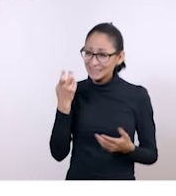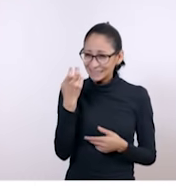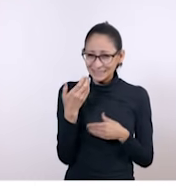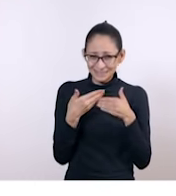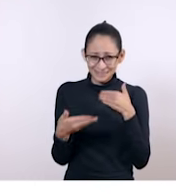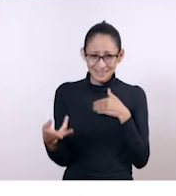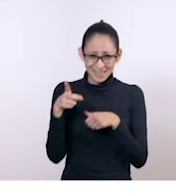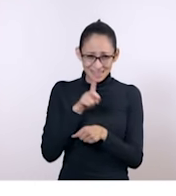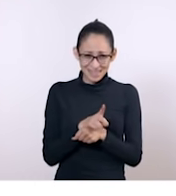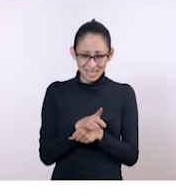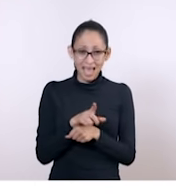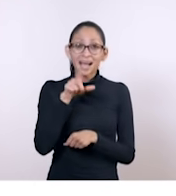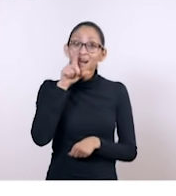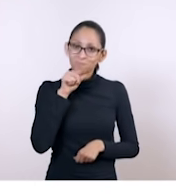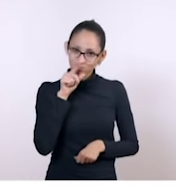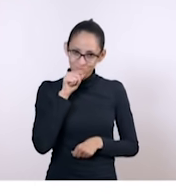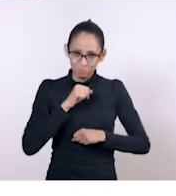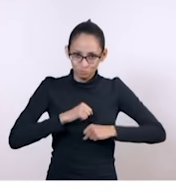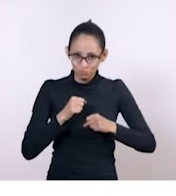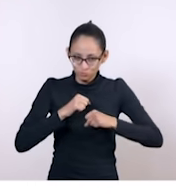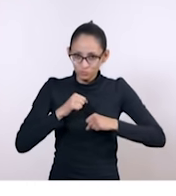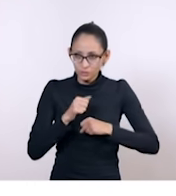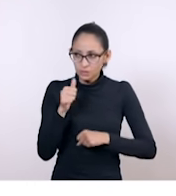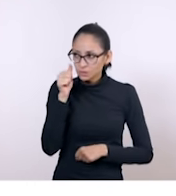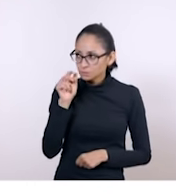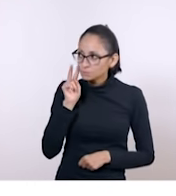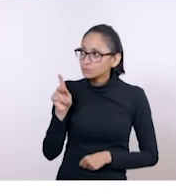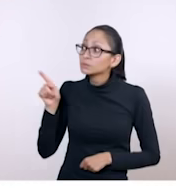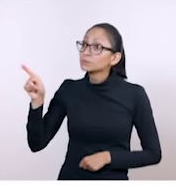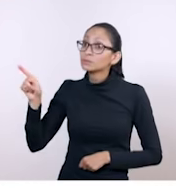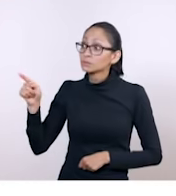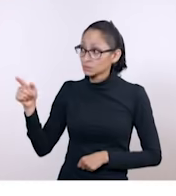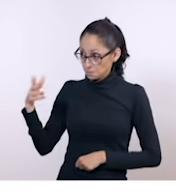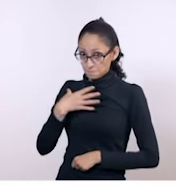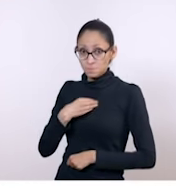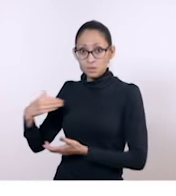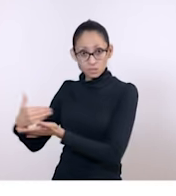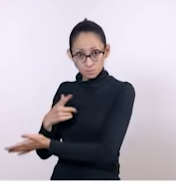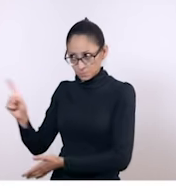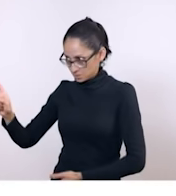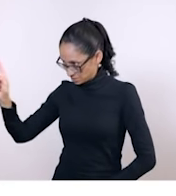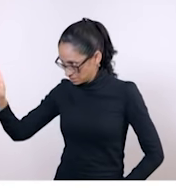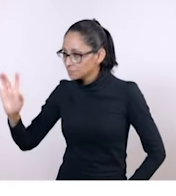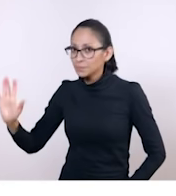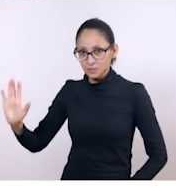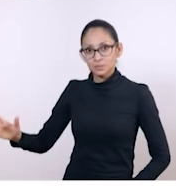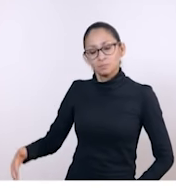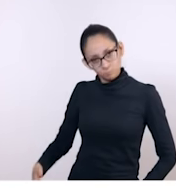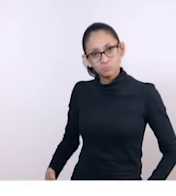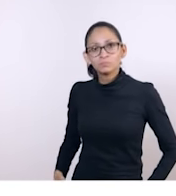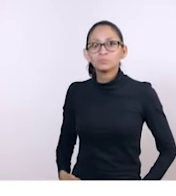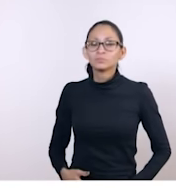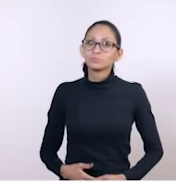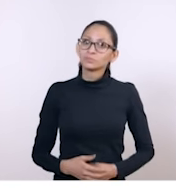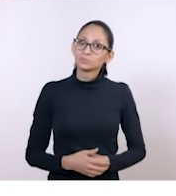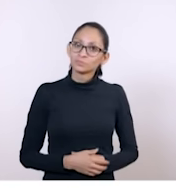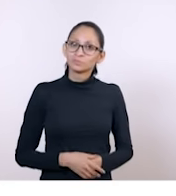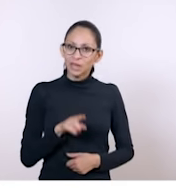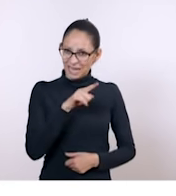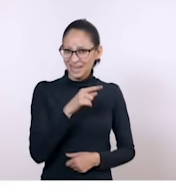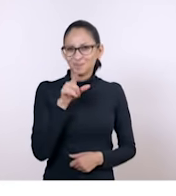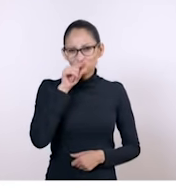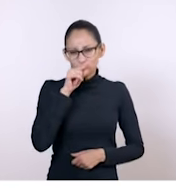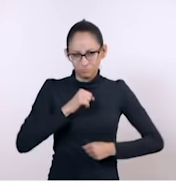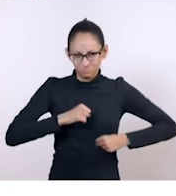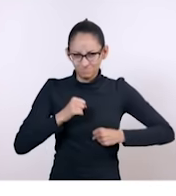Desde ese día, la gallina, cada vez que lo veía, le decía, con mis hijos no te metes condenado gordo. Así le decía. Es que